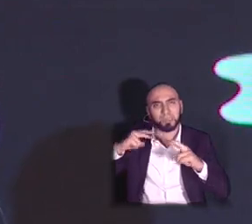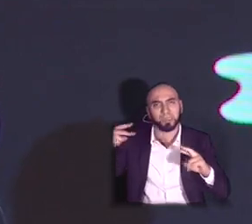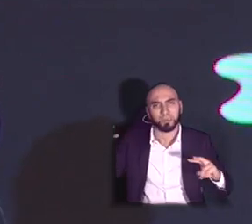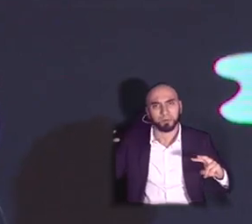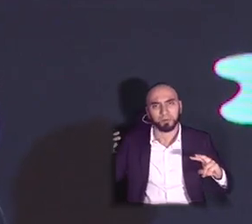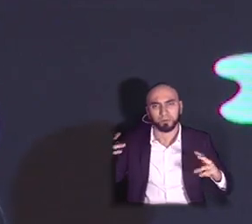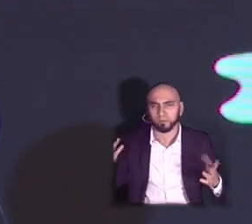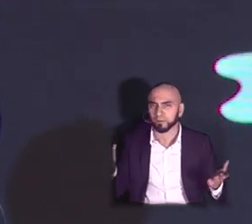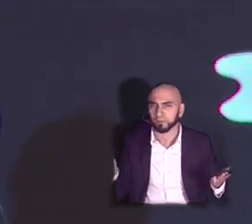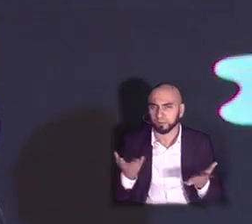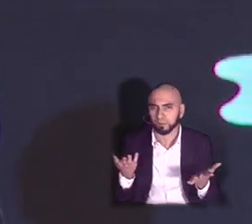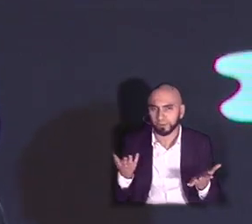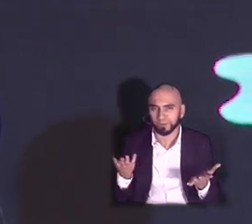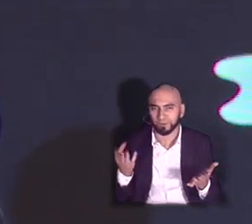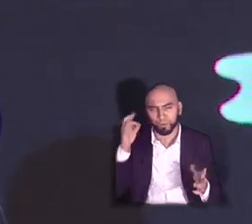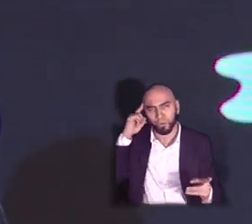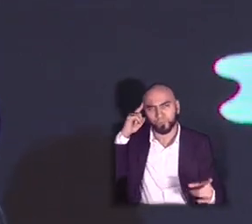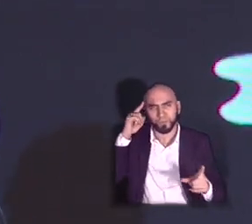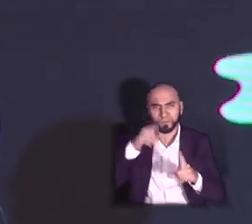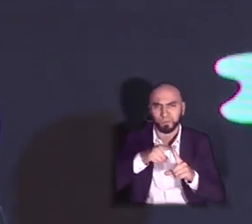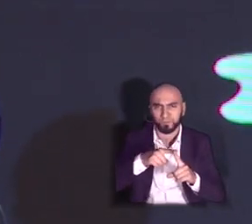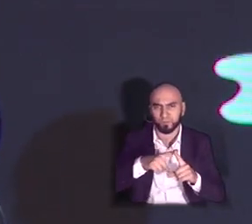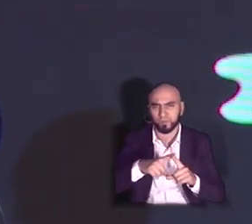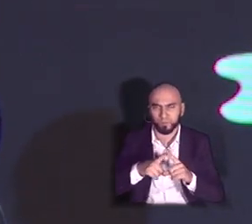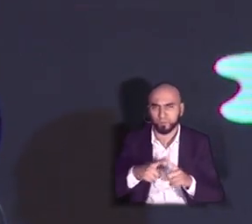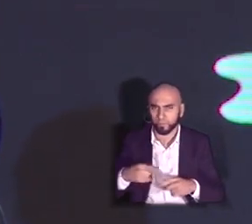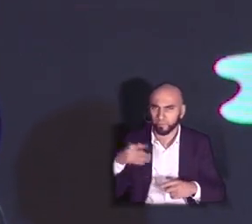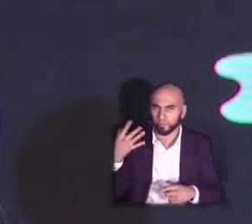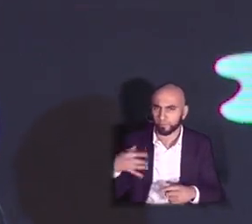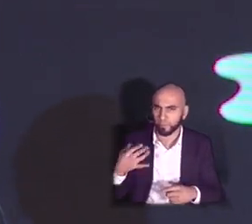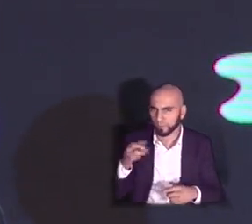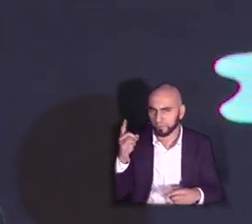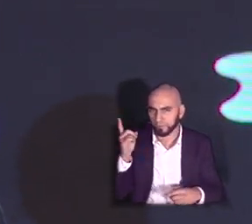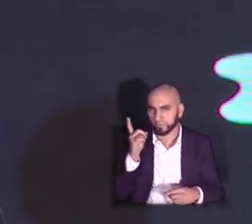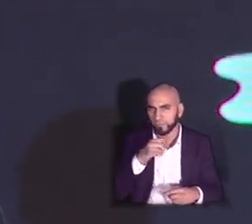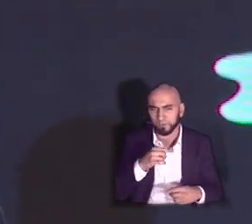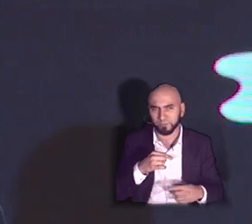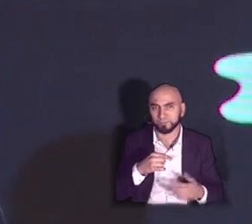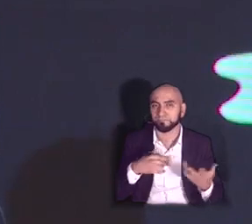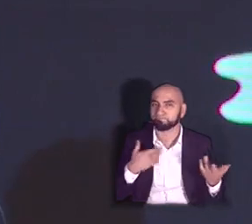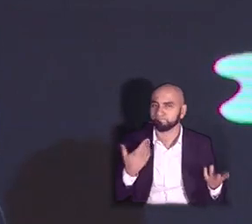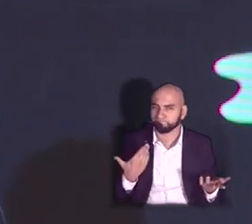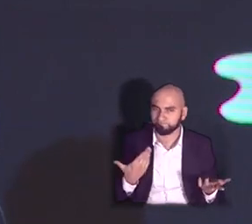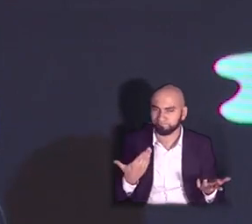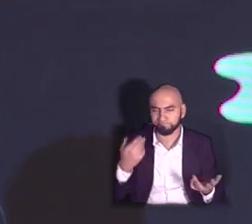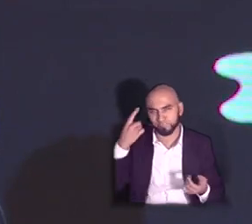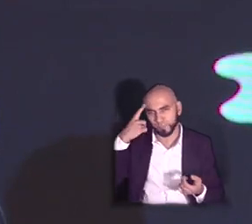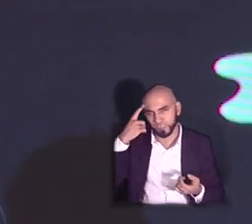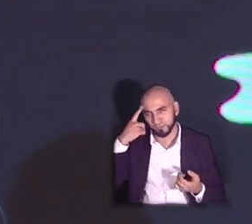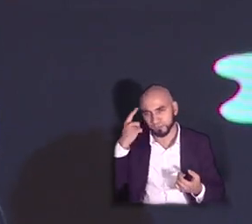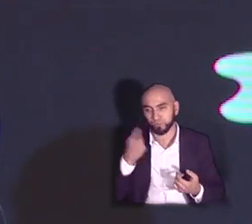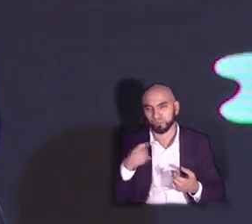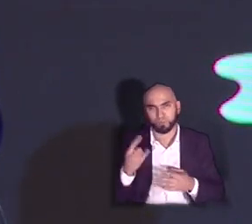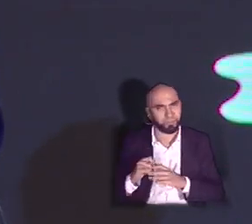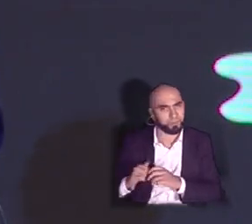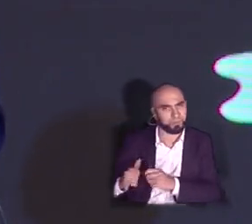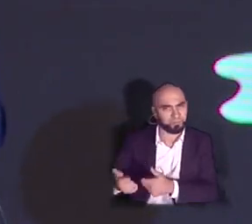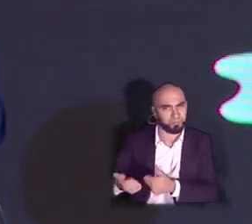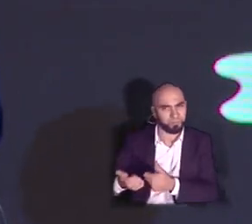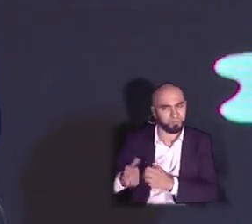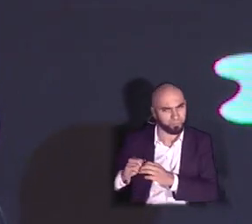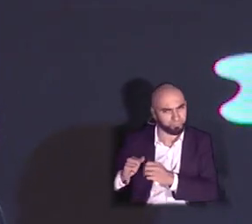Es nuestro objetivo final, obviamente, pero pensar que nosotros desafiamos nuestros